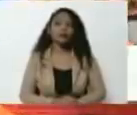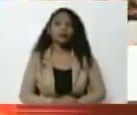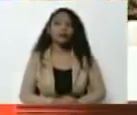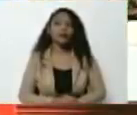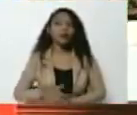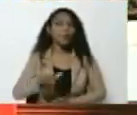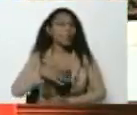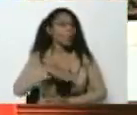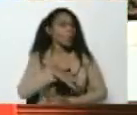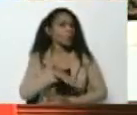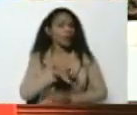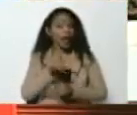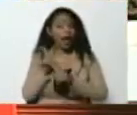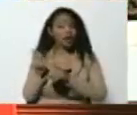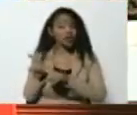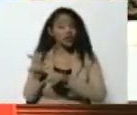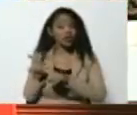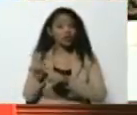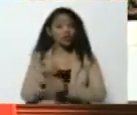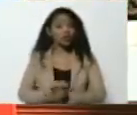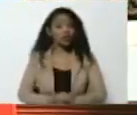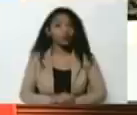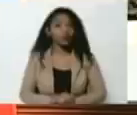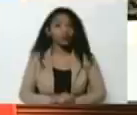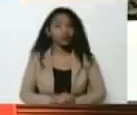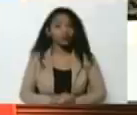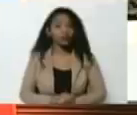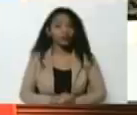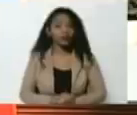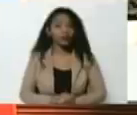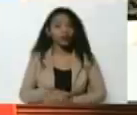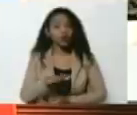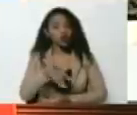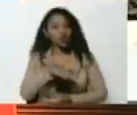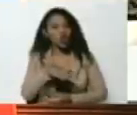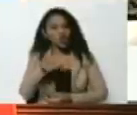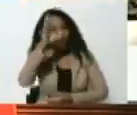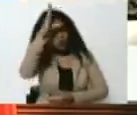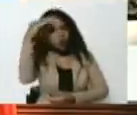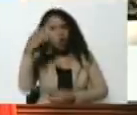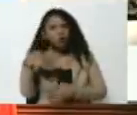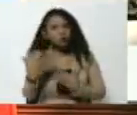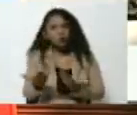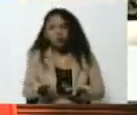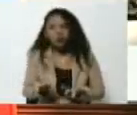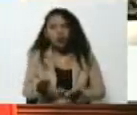¿Dónde están ellos? ¿Dónde está Trump? ¿Dónde está Mike